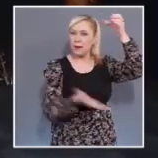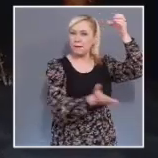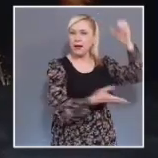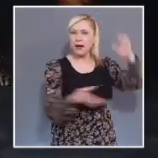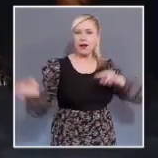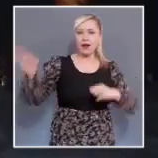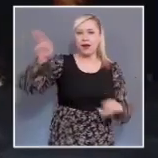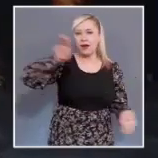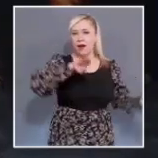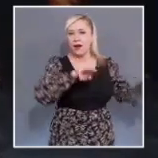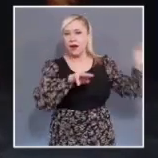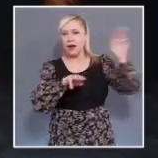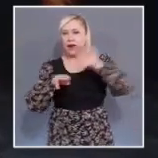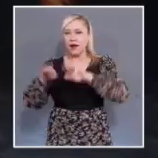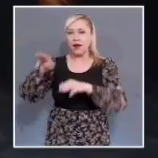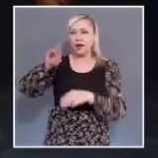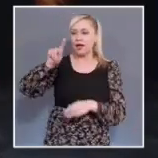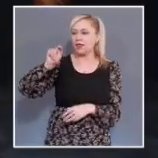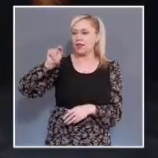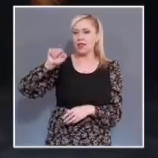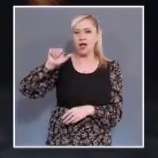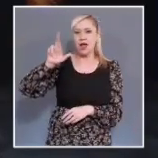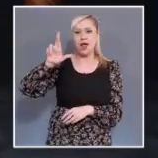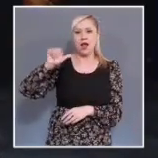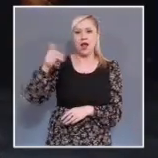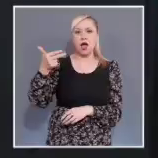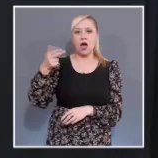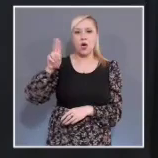desplazamiento forzado de los habitantes de esa zona.